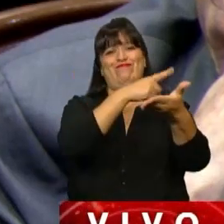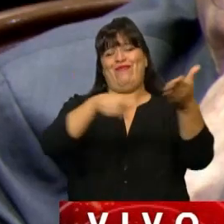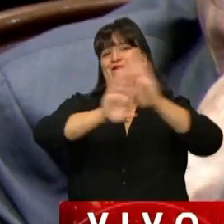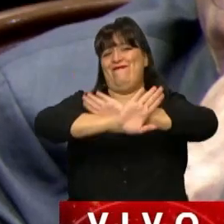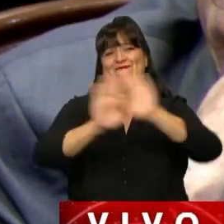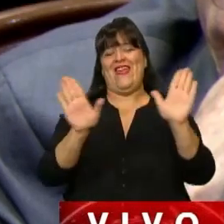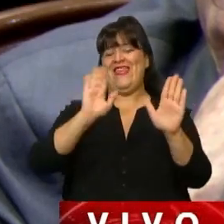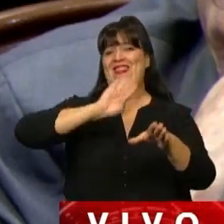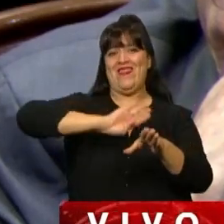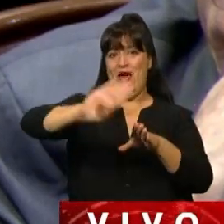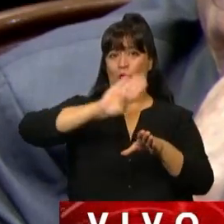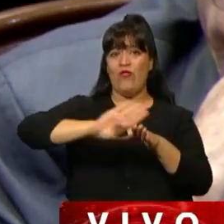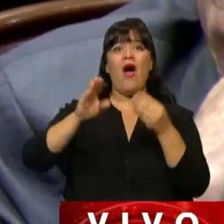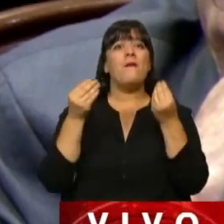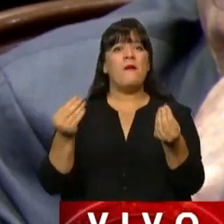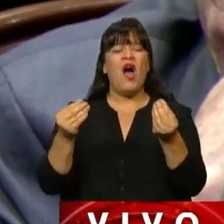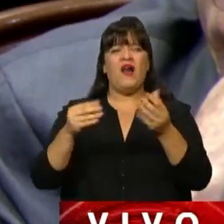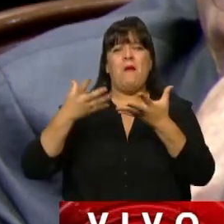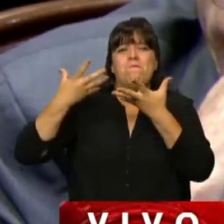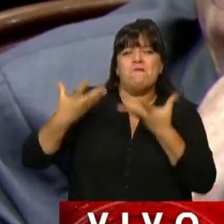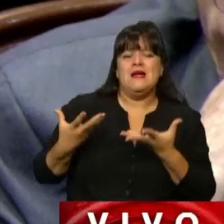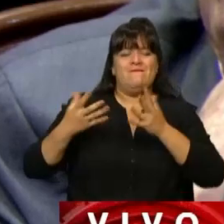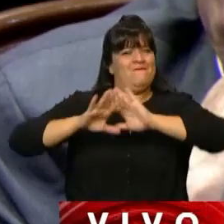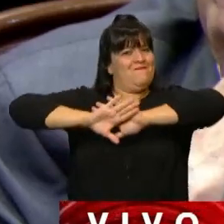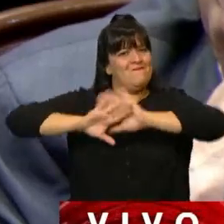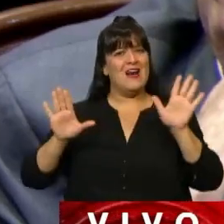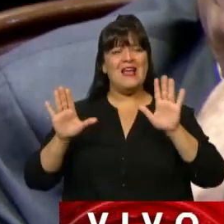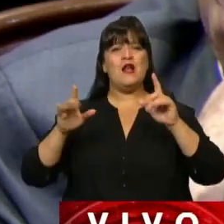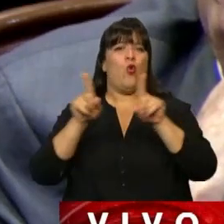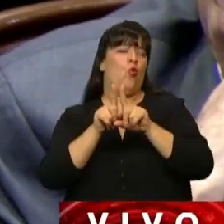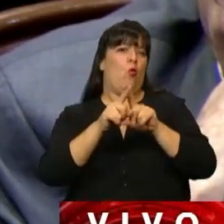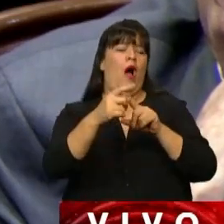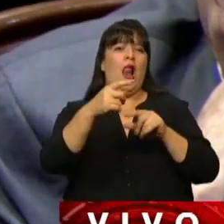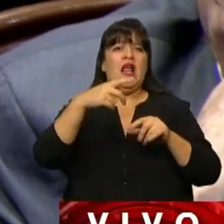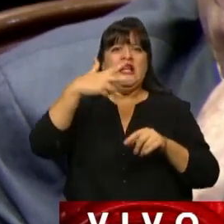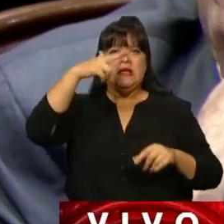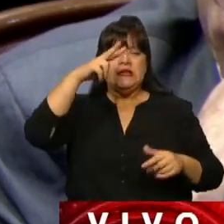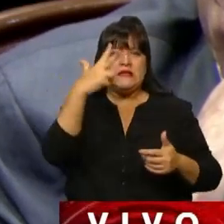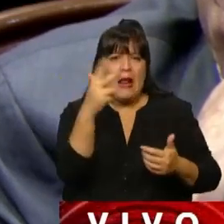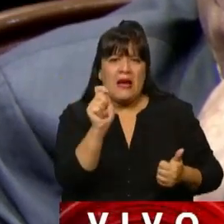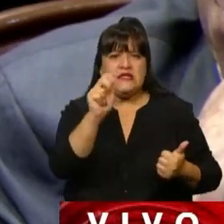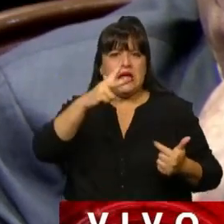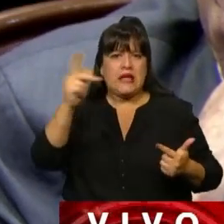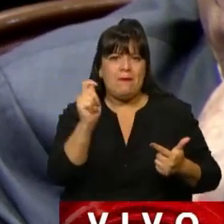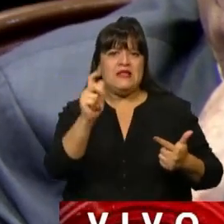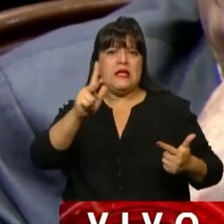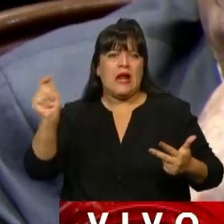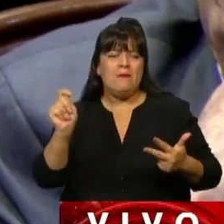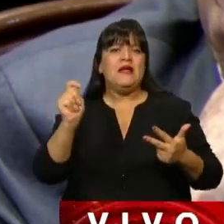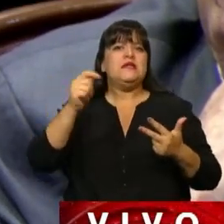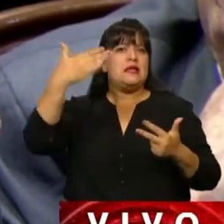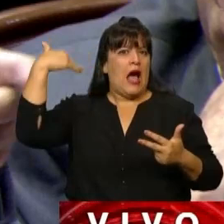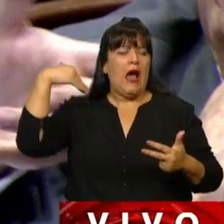deuda, para sacar de encima estos monitoreos trimestrales que de alguna manera